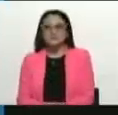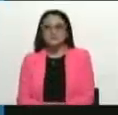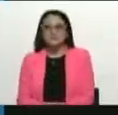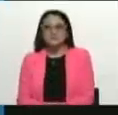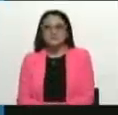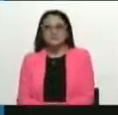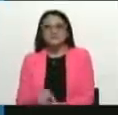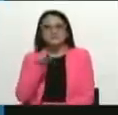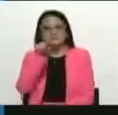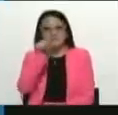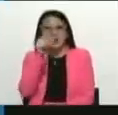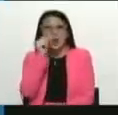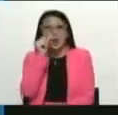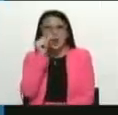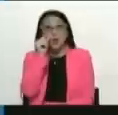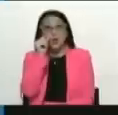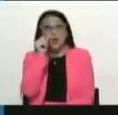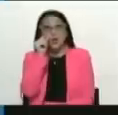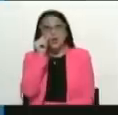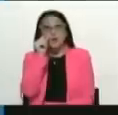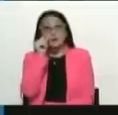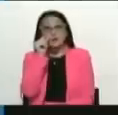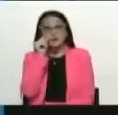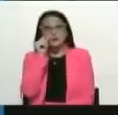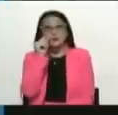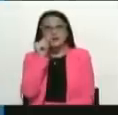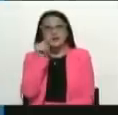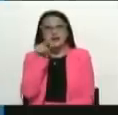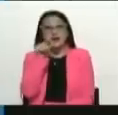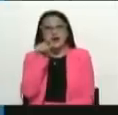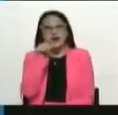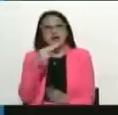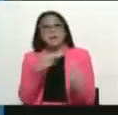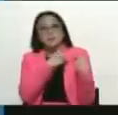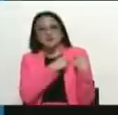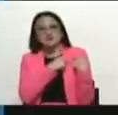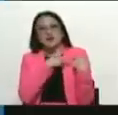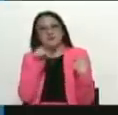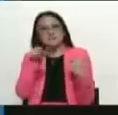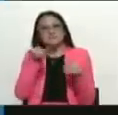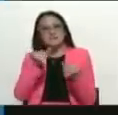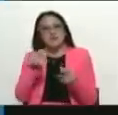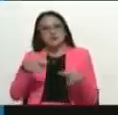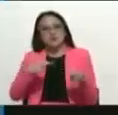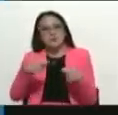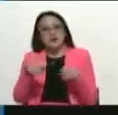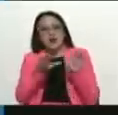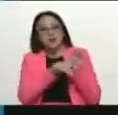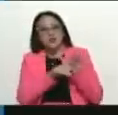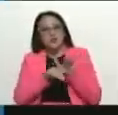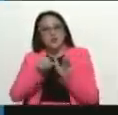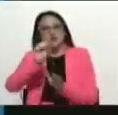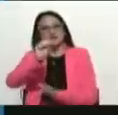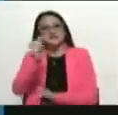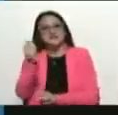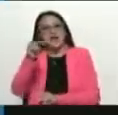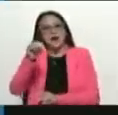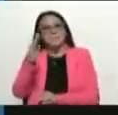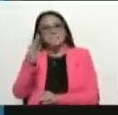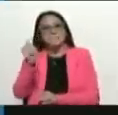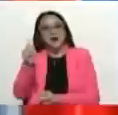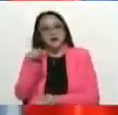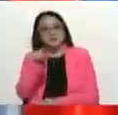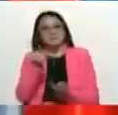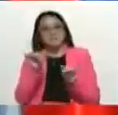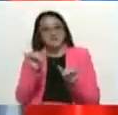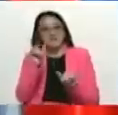Este sujeto se atribuyó el hecho ocurrido en el supermercado Samba.